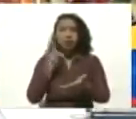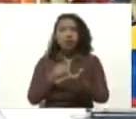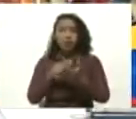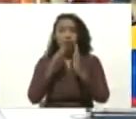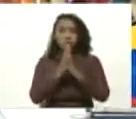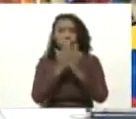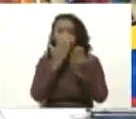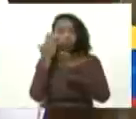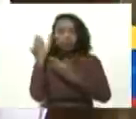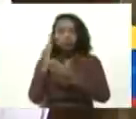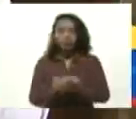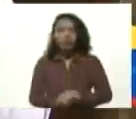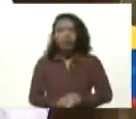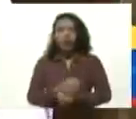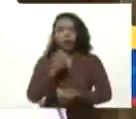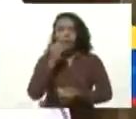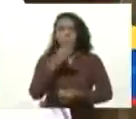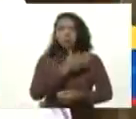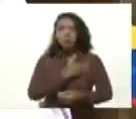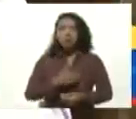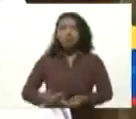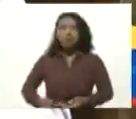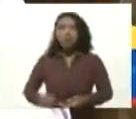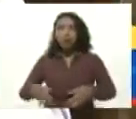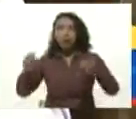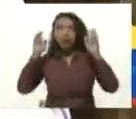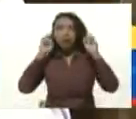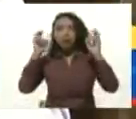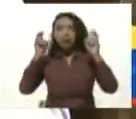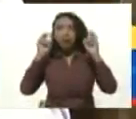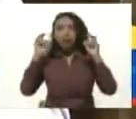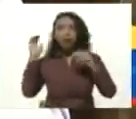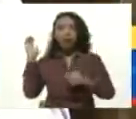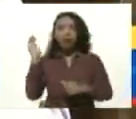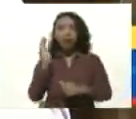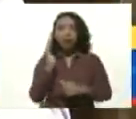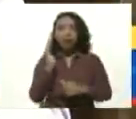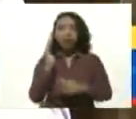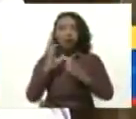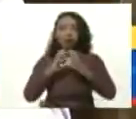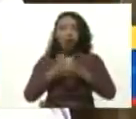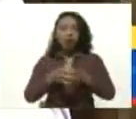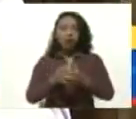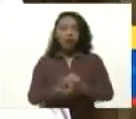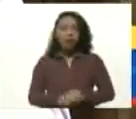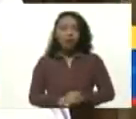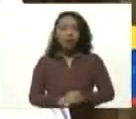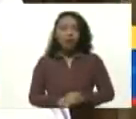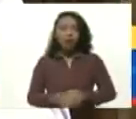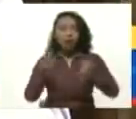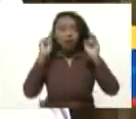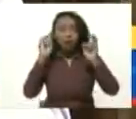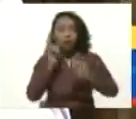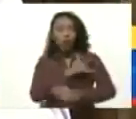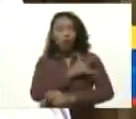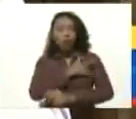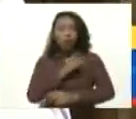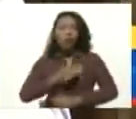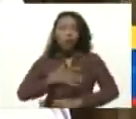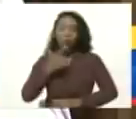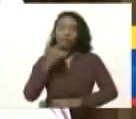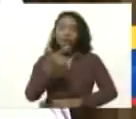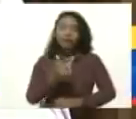favor? Bueno, presidente, en el marco del regreso a clases, en el sector universitario podemos